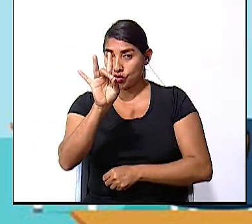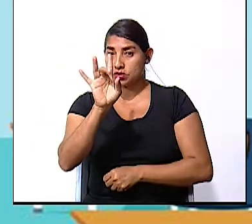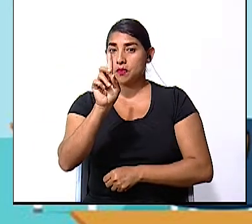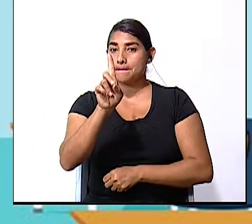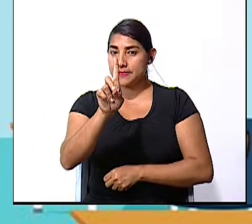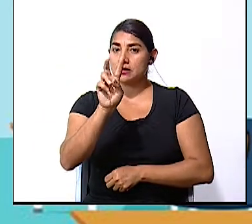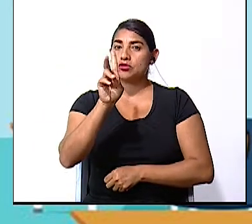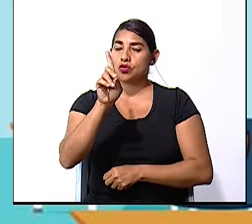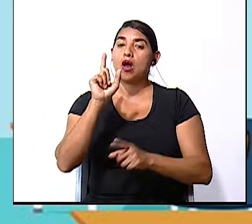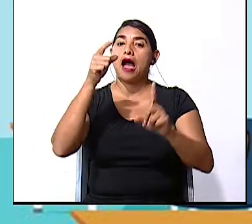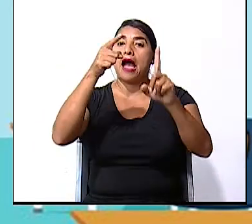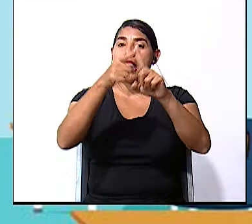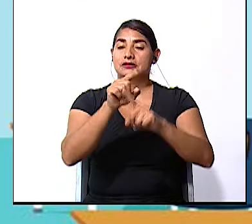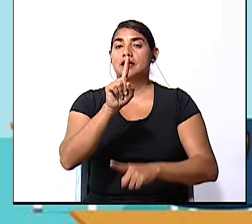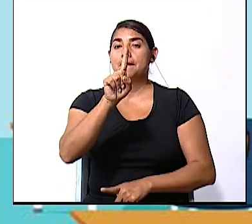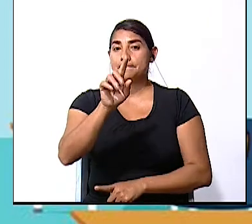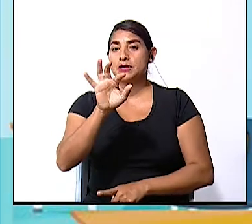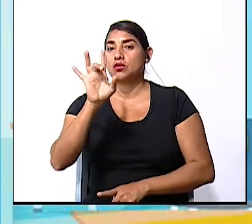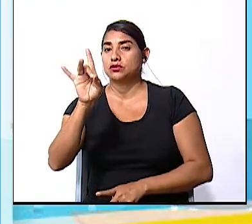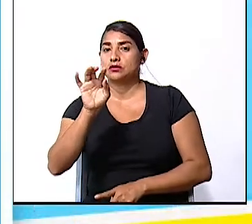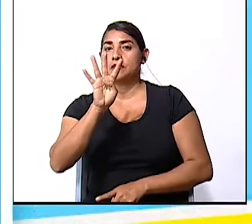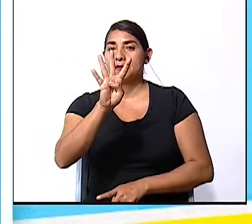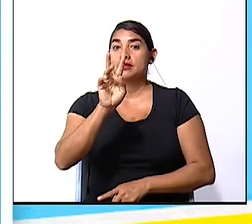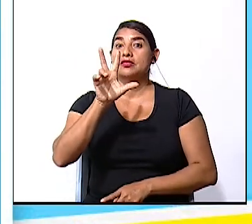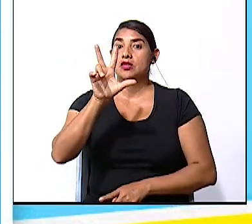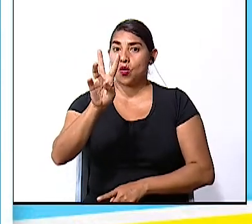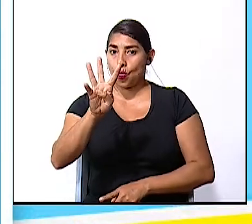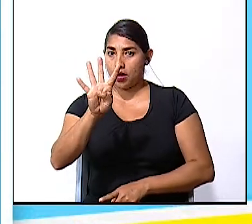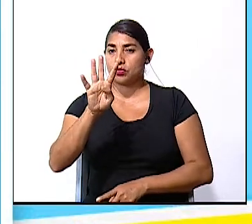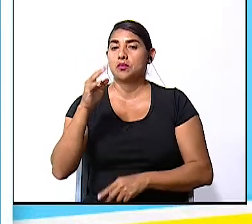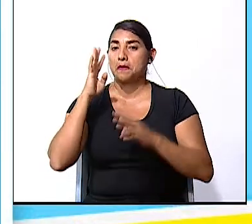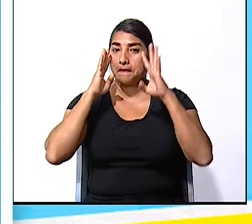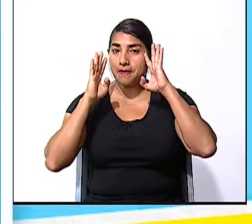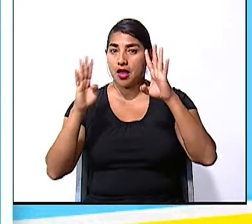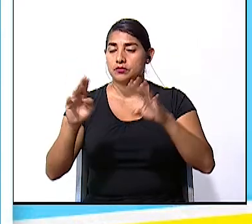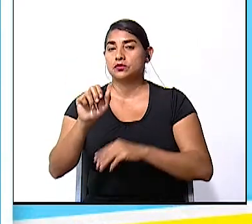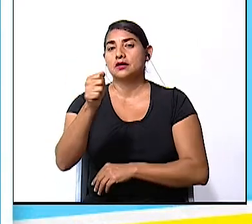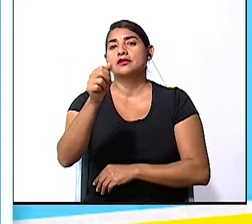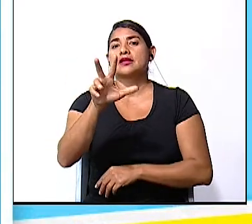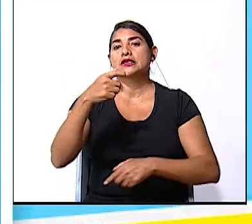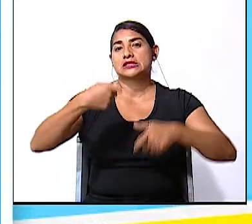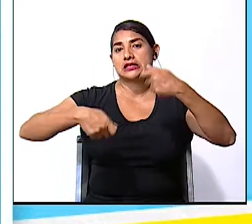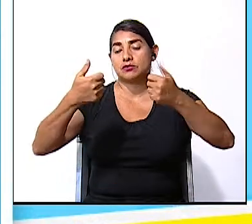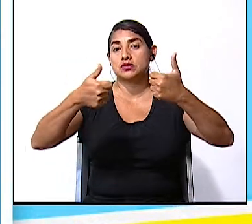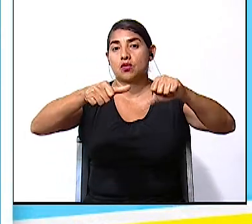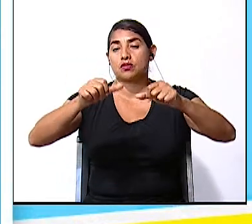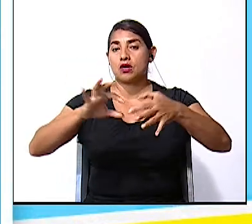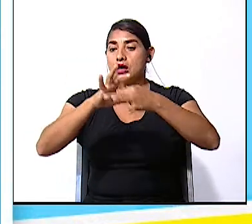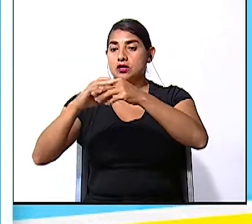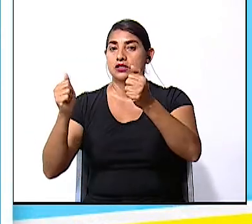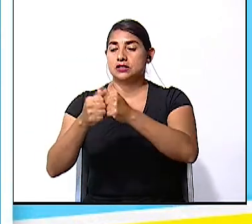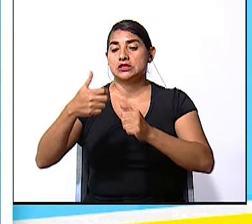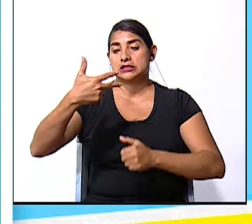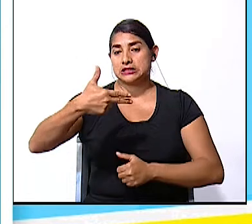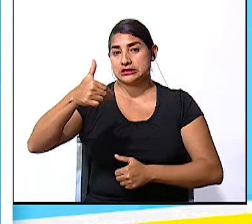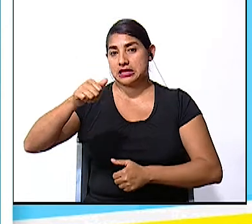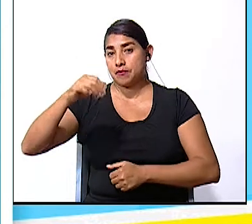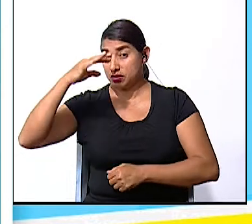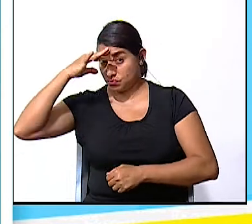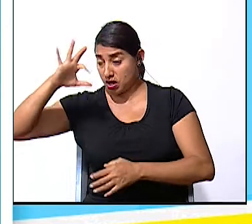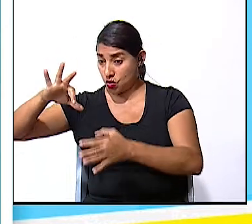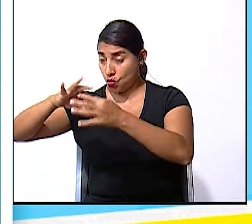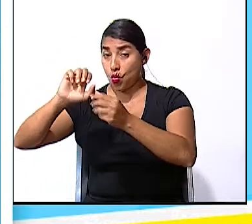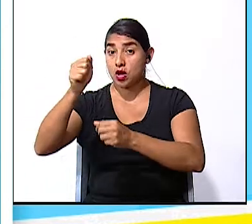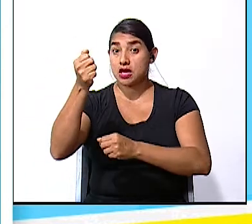hasta 1824. Observemos con mucha atención. 13 de septiembre. Se acordó la anexión de Chiapas a México. 15